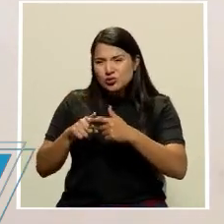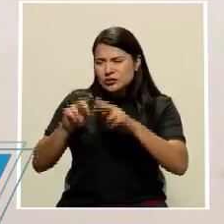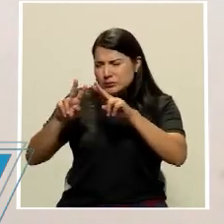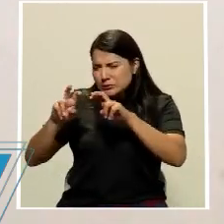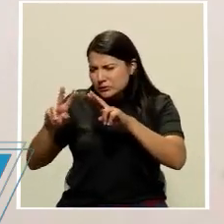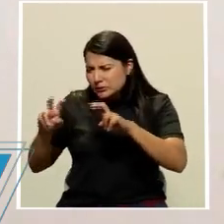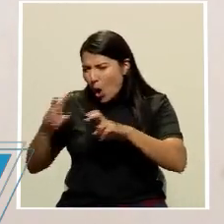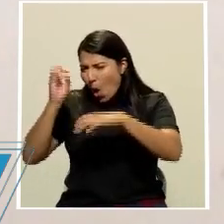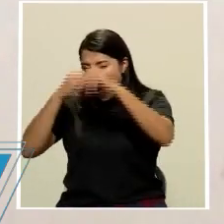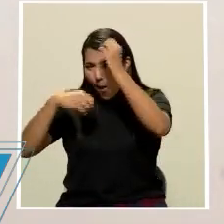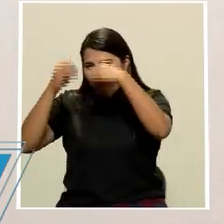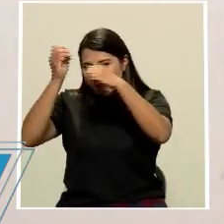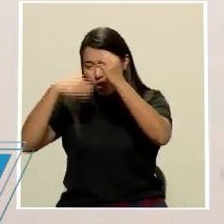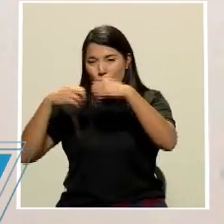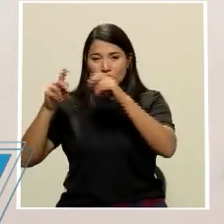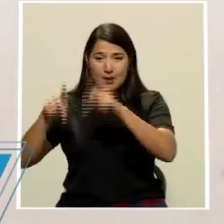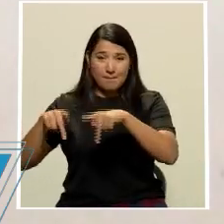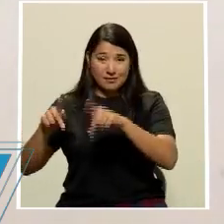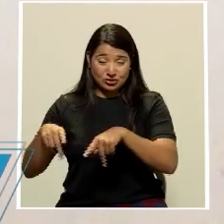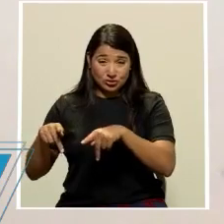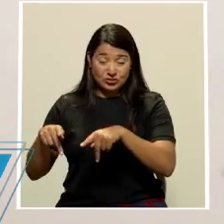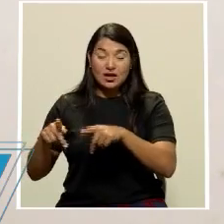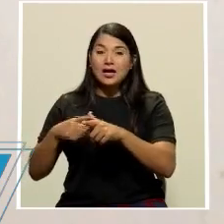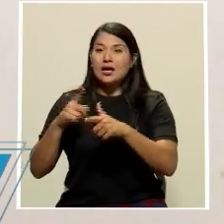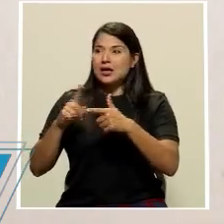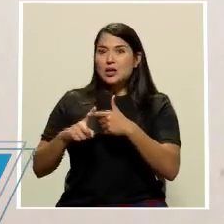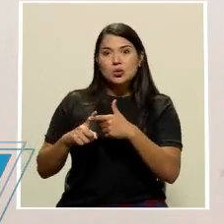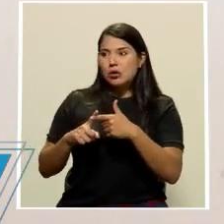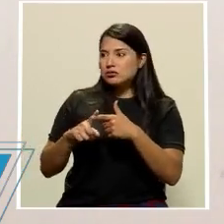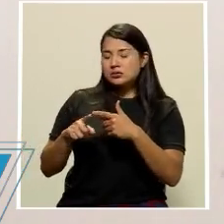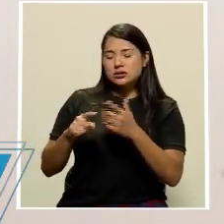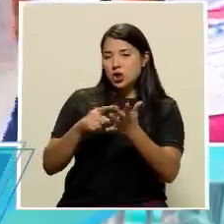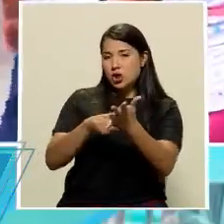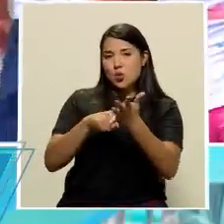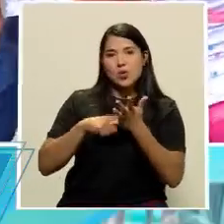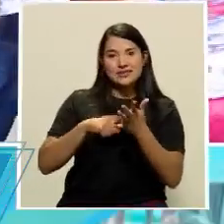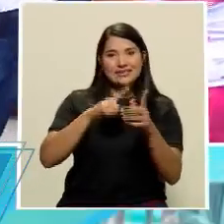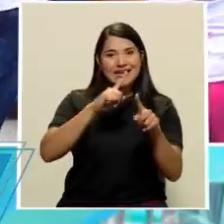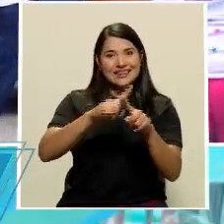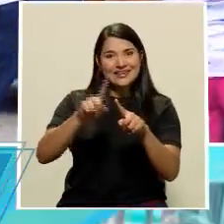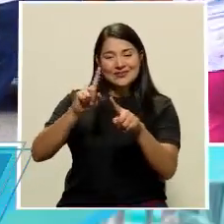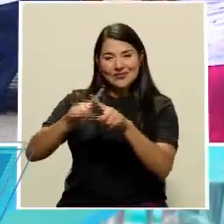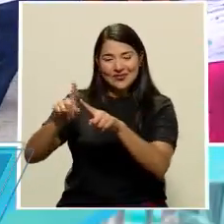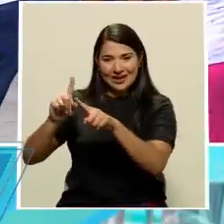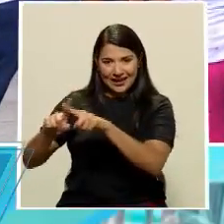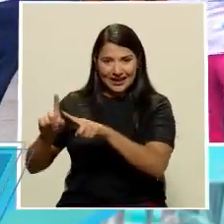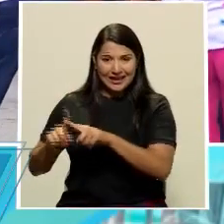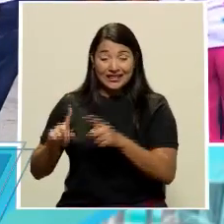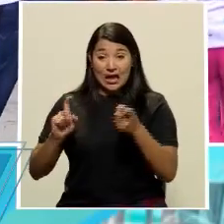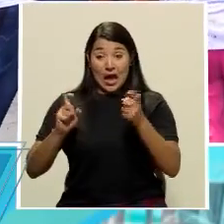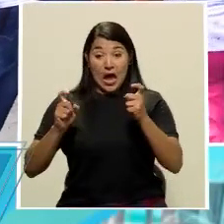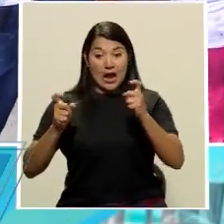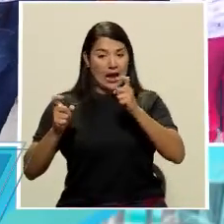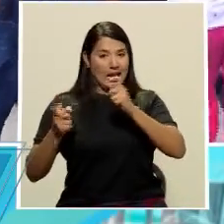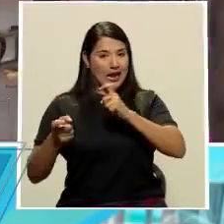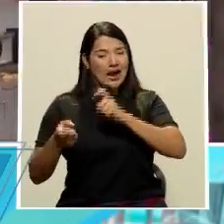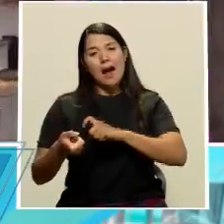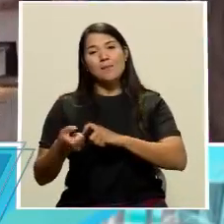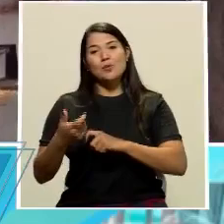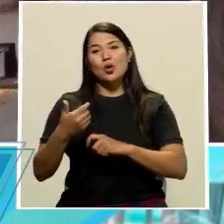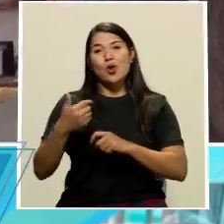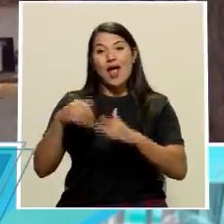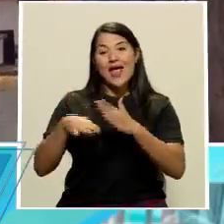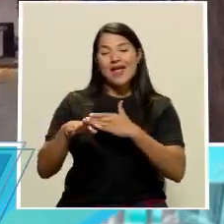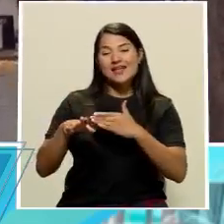comparados muy amplios en periodos de tiempo muy interesantes, que nos muestran los distintos saltos que va teniendo la interacción en